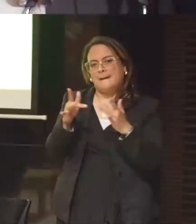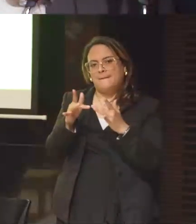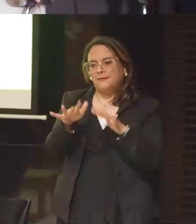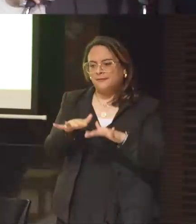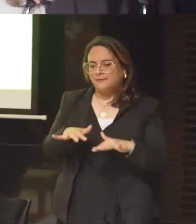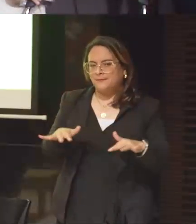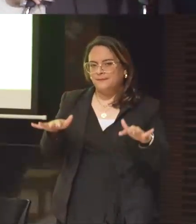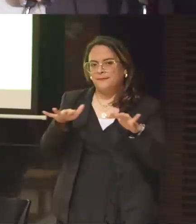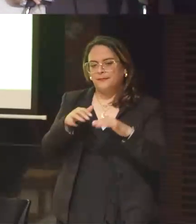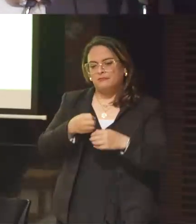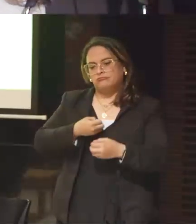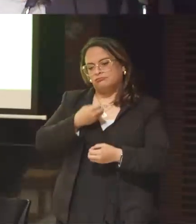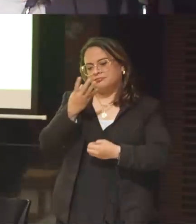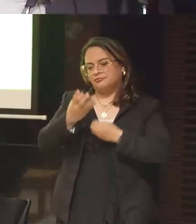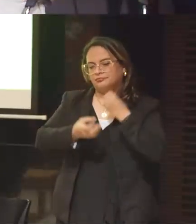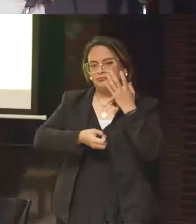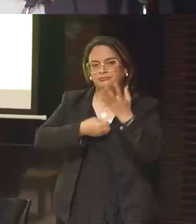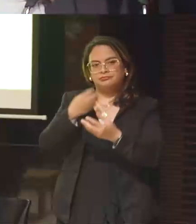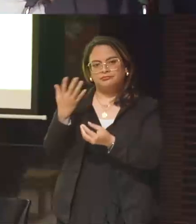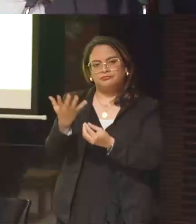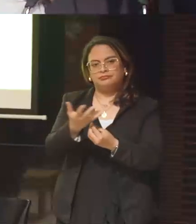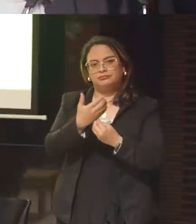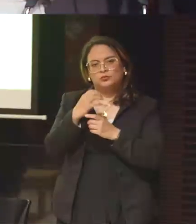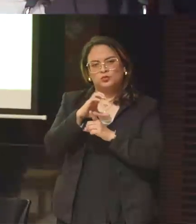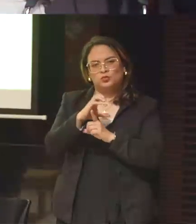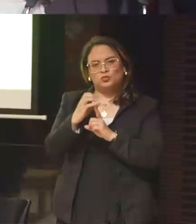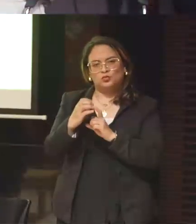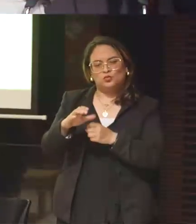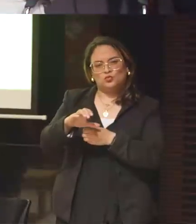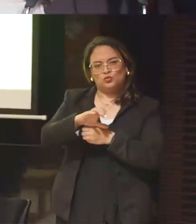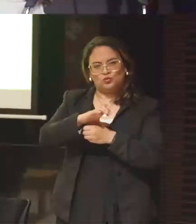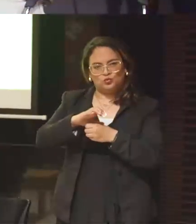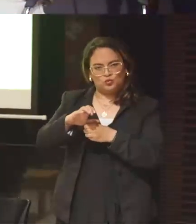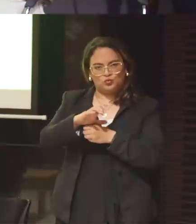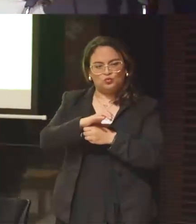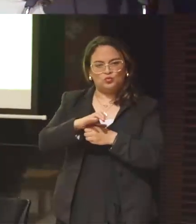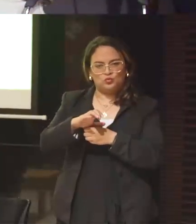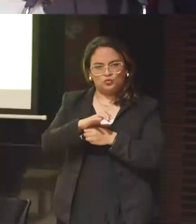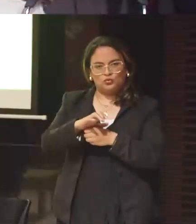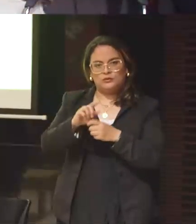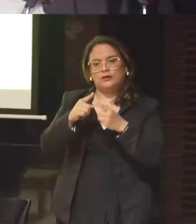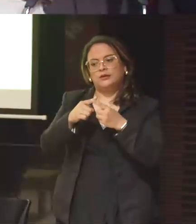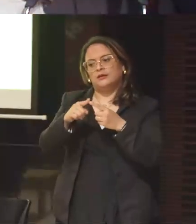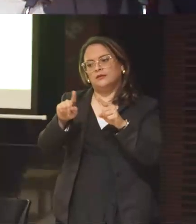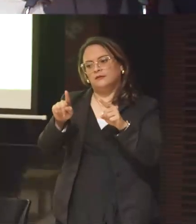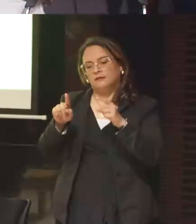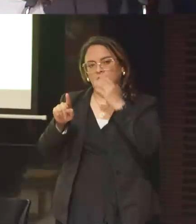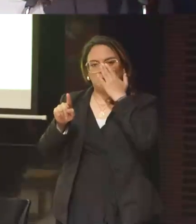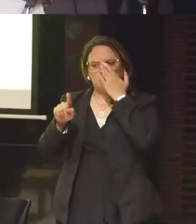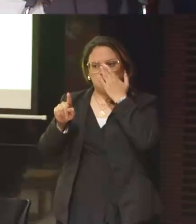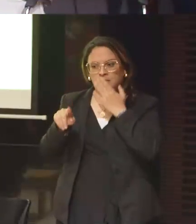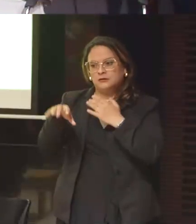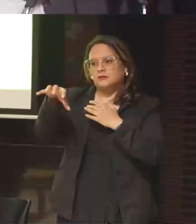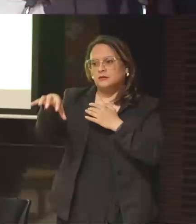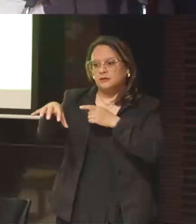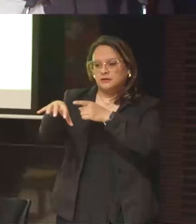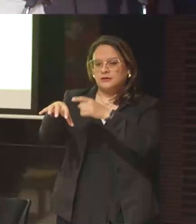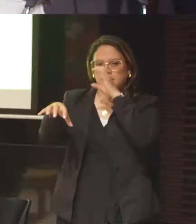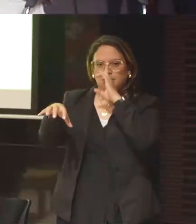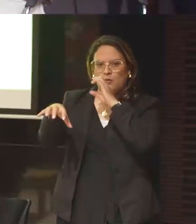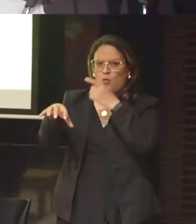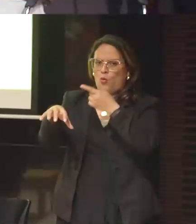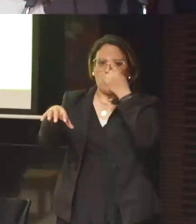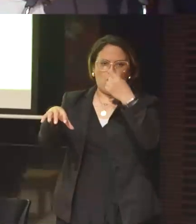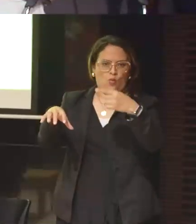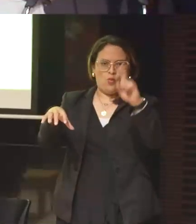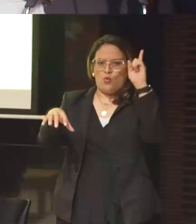estas expresiones de cultura urbana, que es muy distinta a una que podrá ocurrir seguramente en Chapinero, donde tenemos otro